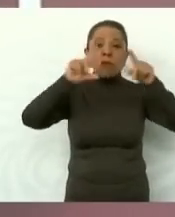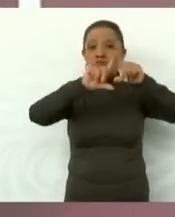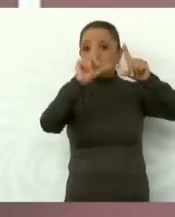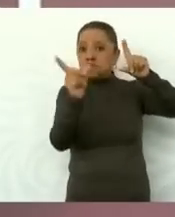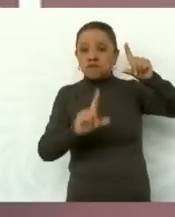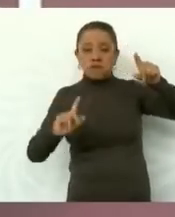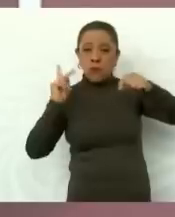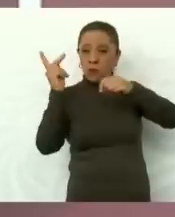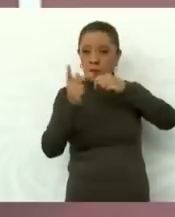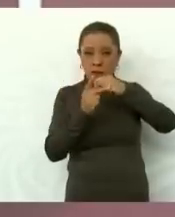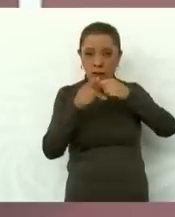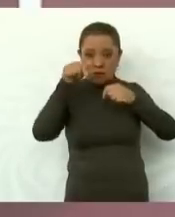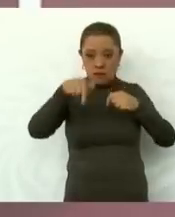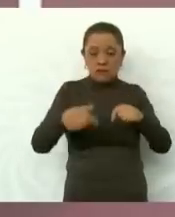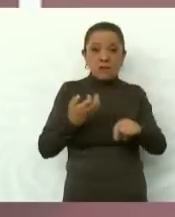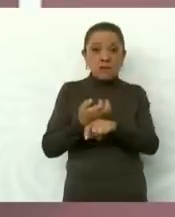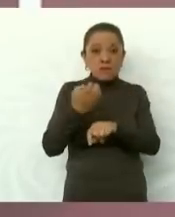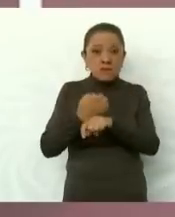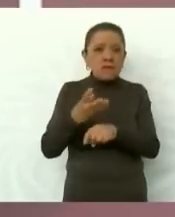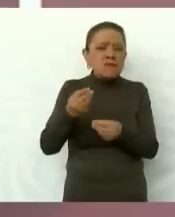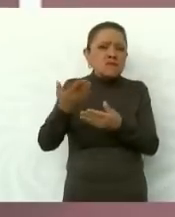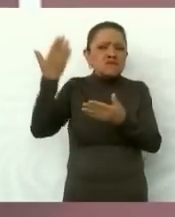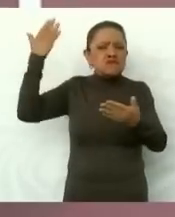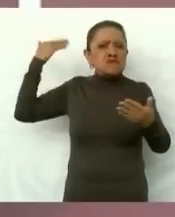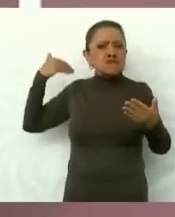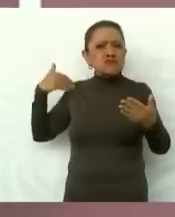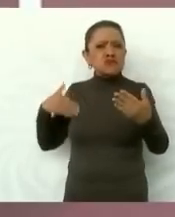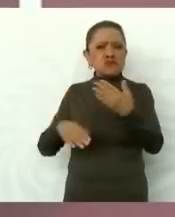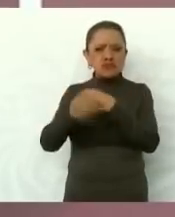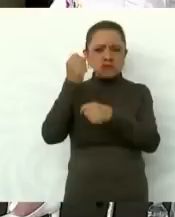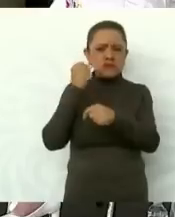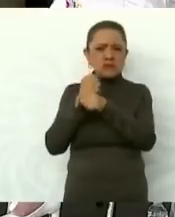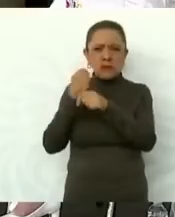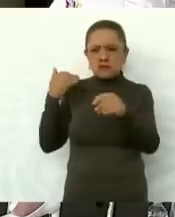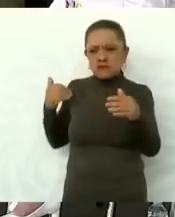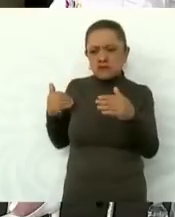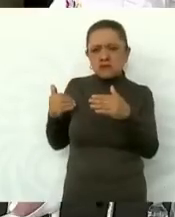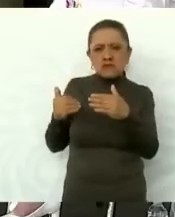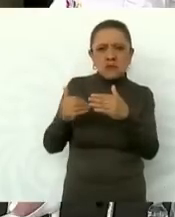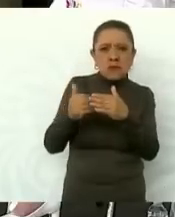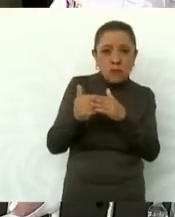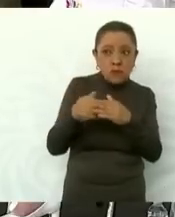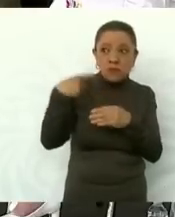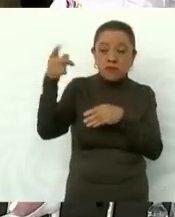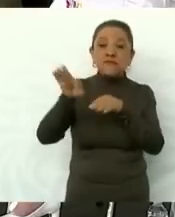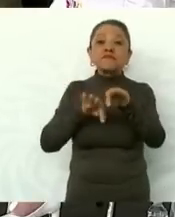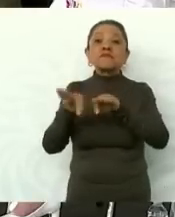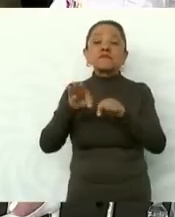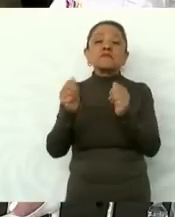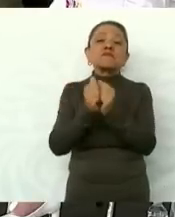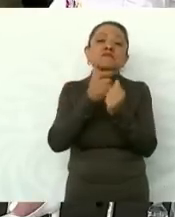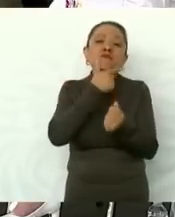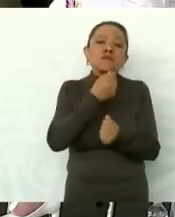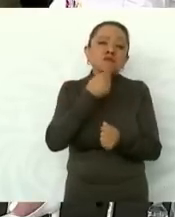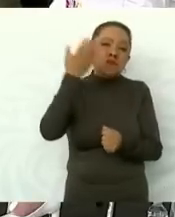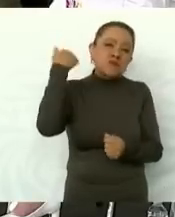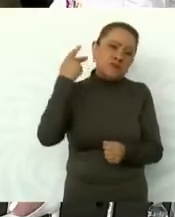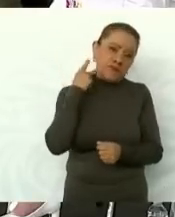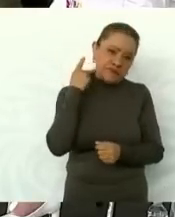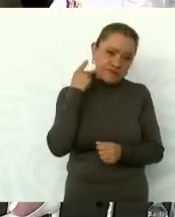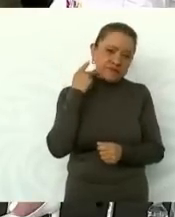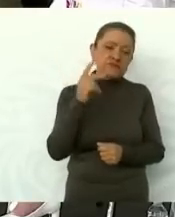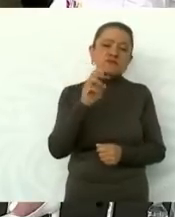muchos años. Trabajó con un gran hombre, con Eberto Castillo, un